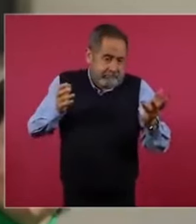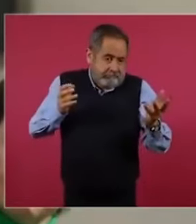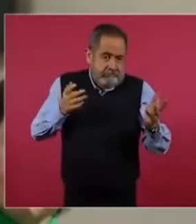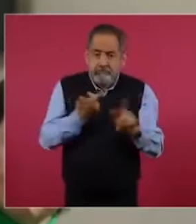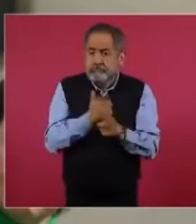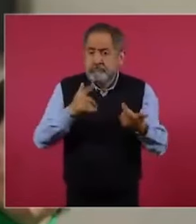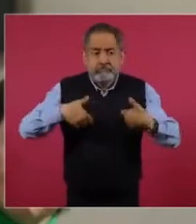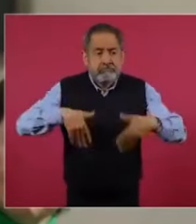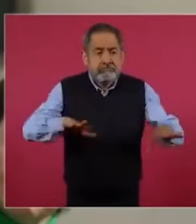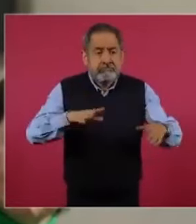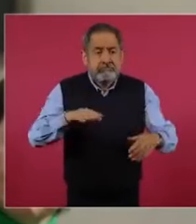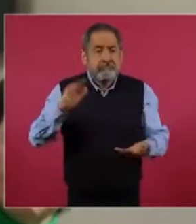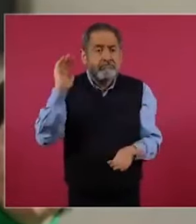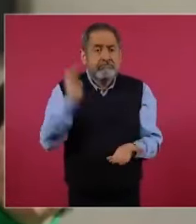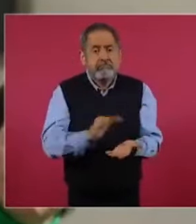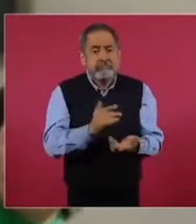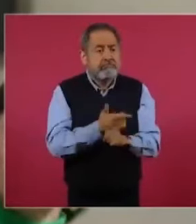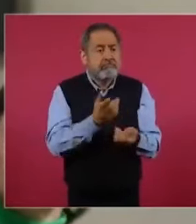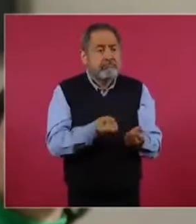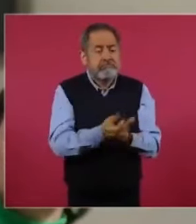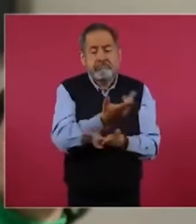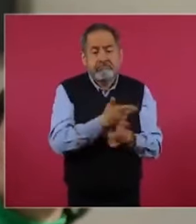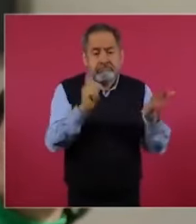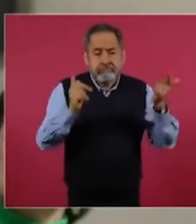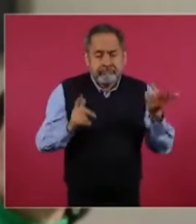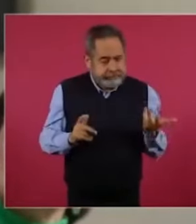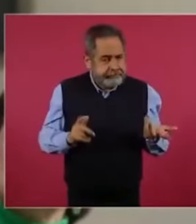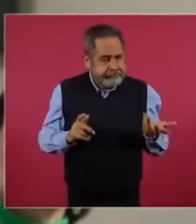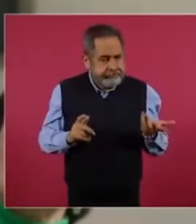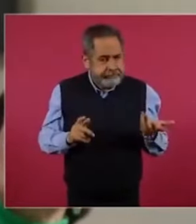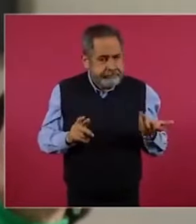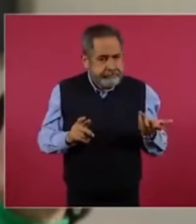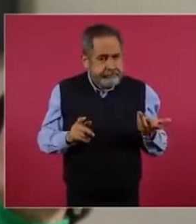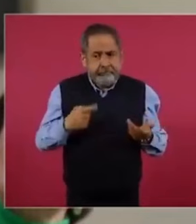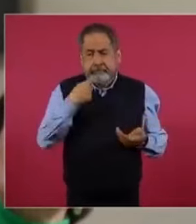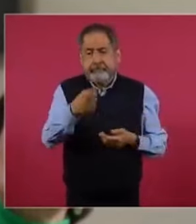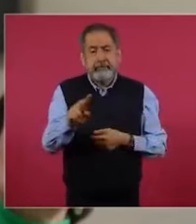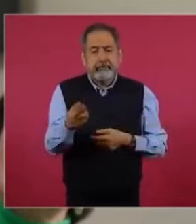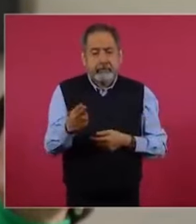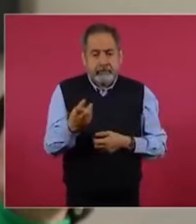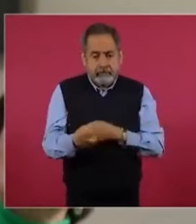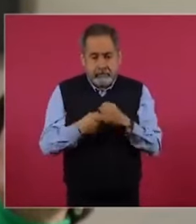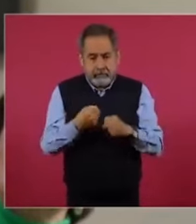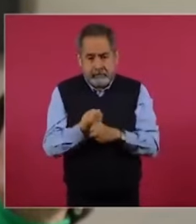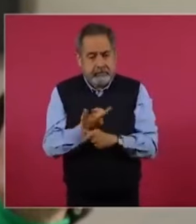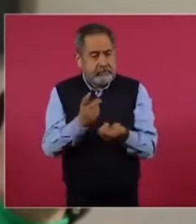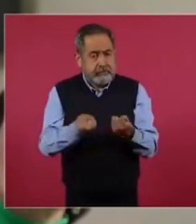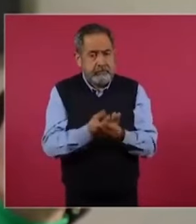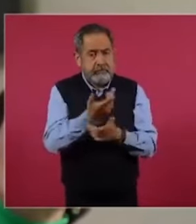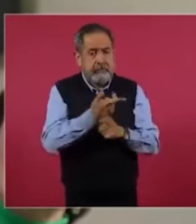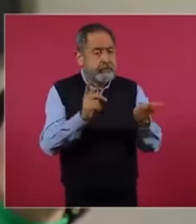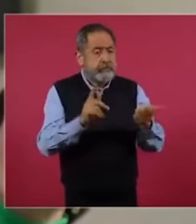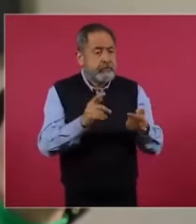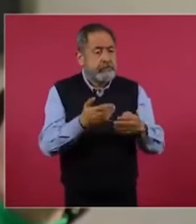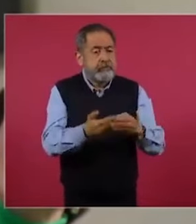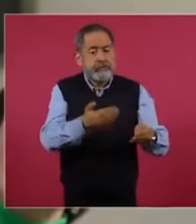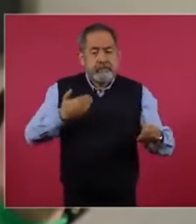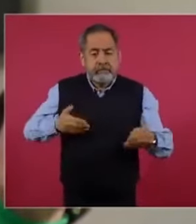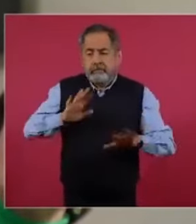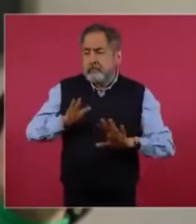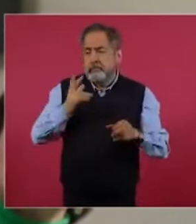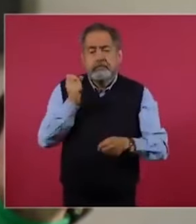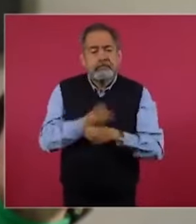su administración él ha enfatizado que esta decisión corresponde a las autoridades de Estados Unidos y que su gobierno no ha